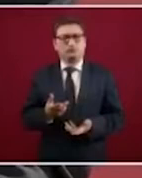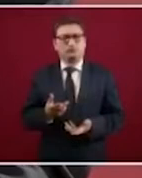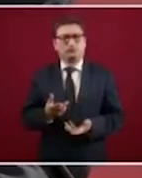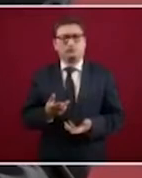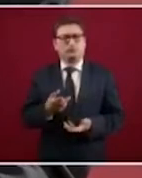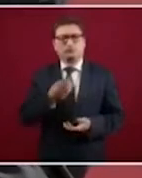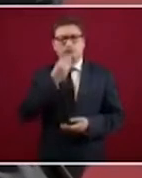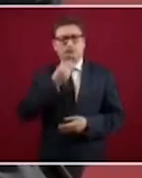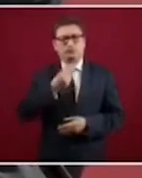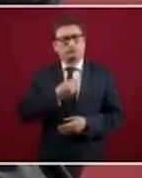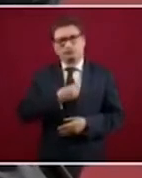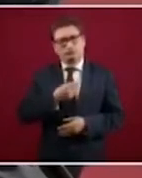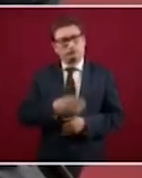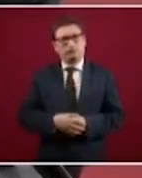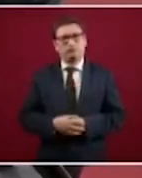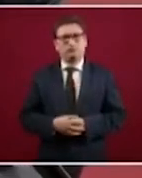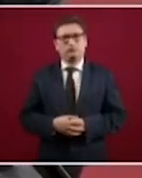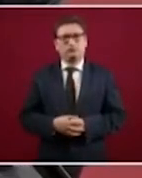ni modo